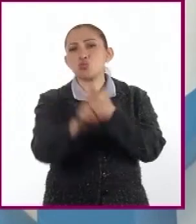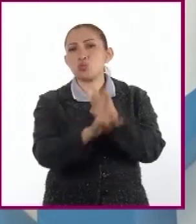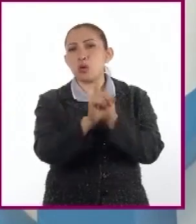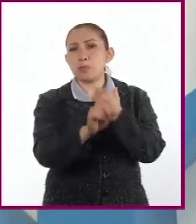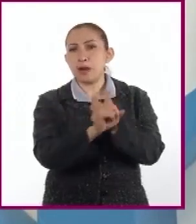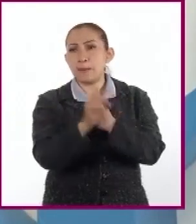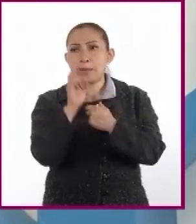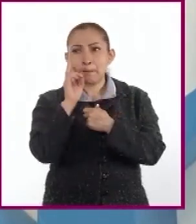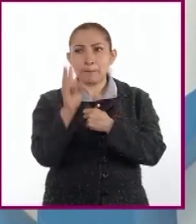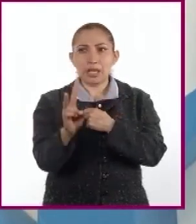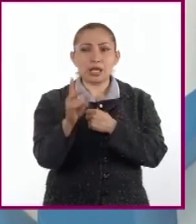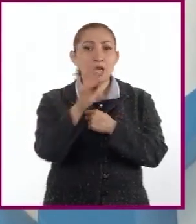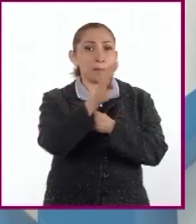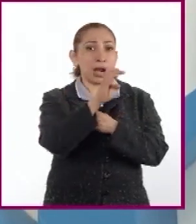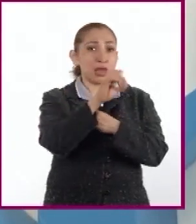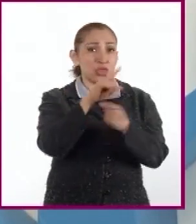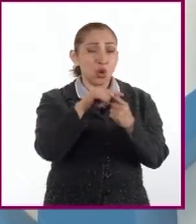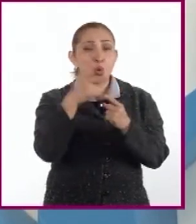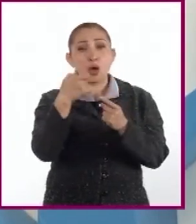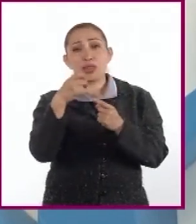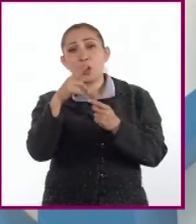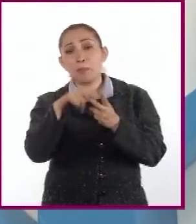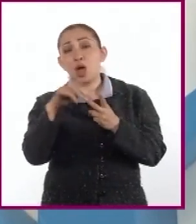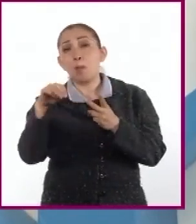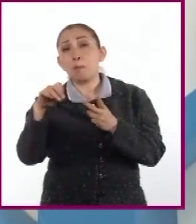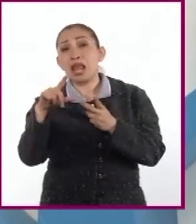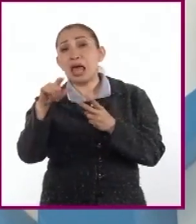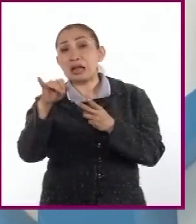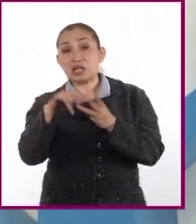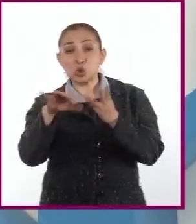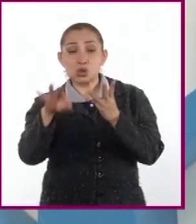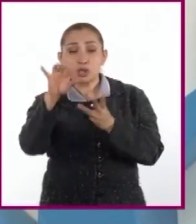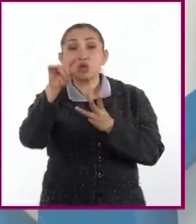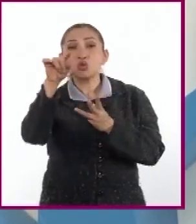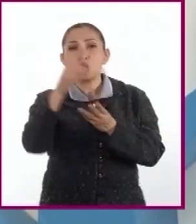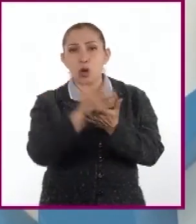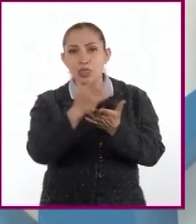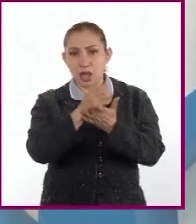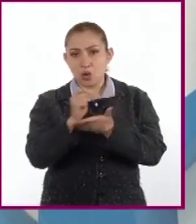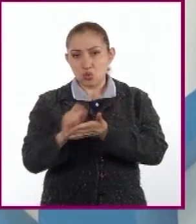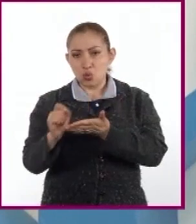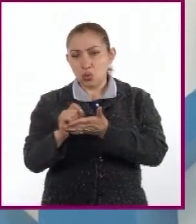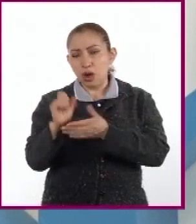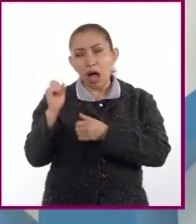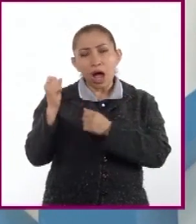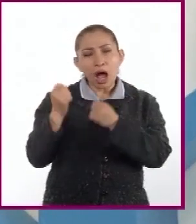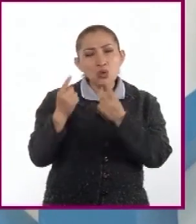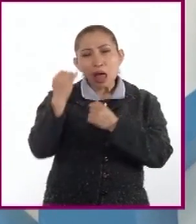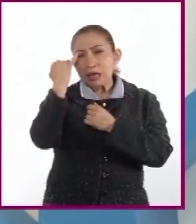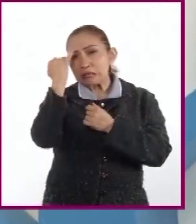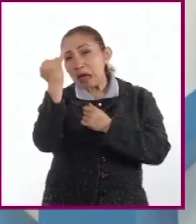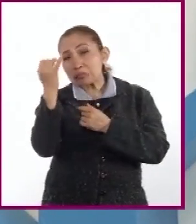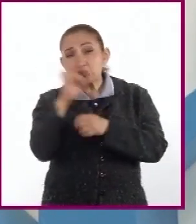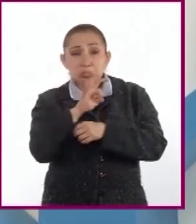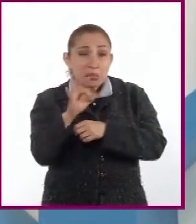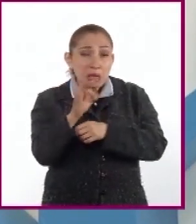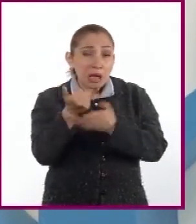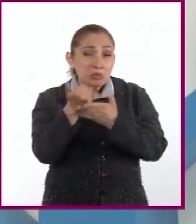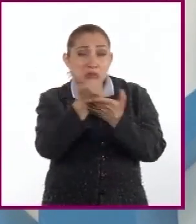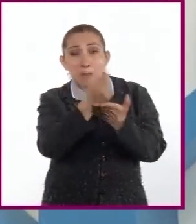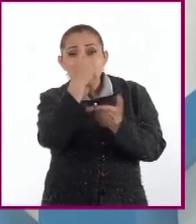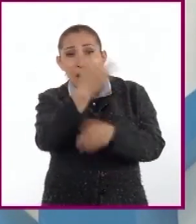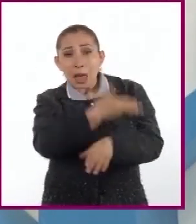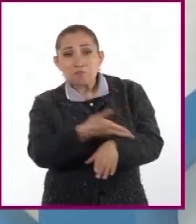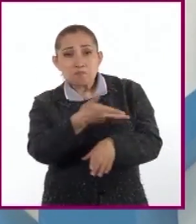desafíos, el de Brandon, Guadalupe o Melanie, y anoten en su cuaderno algunas estrategias o acciones que se